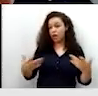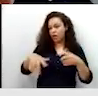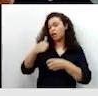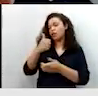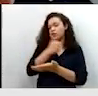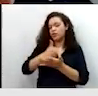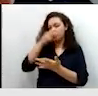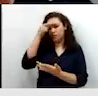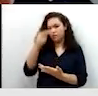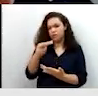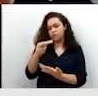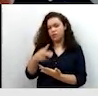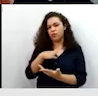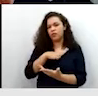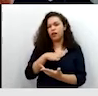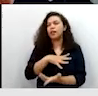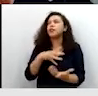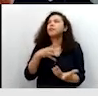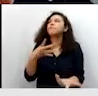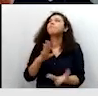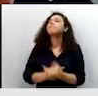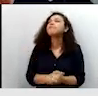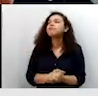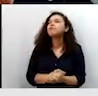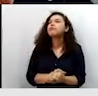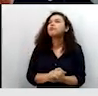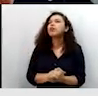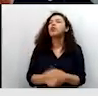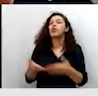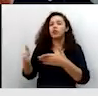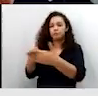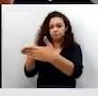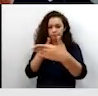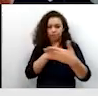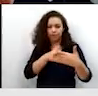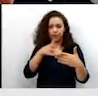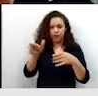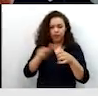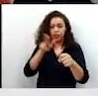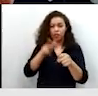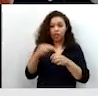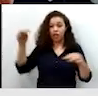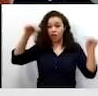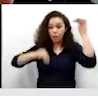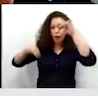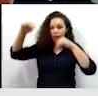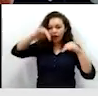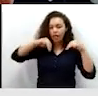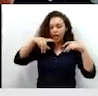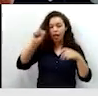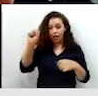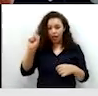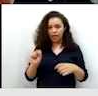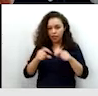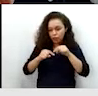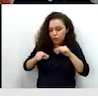pues tiene una barrera natural que viene siendo toda la sierra que se encuentra en la parte sur de la Ciudad de